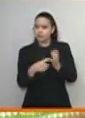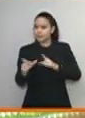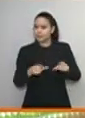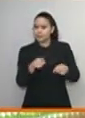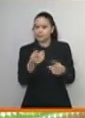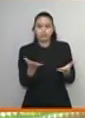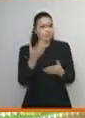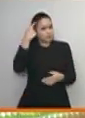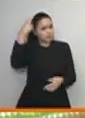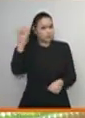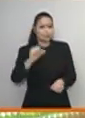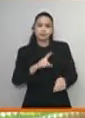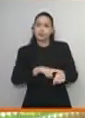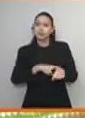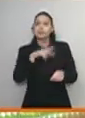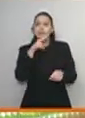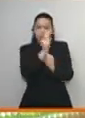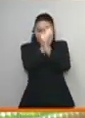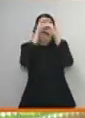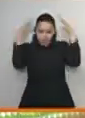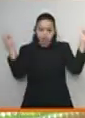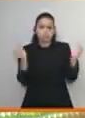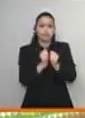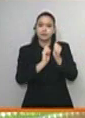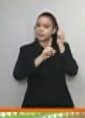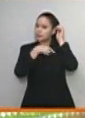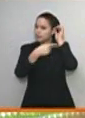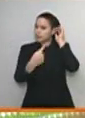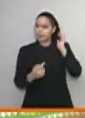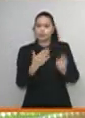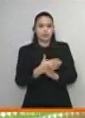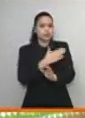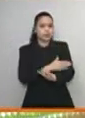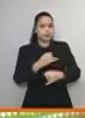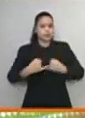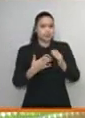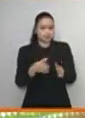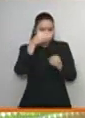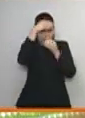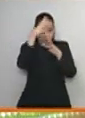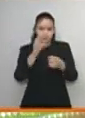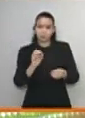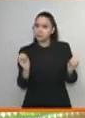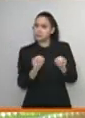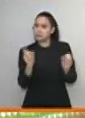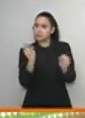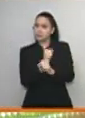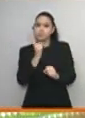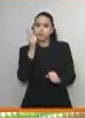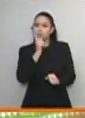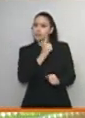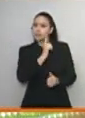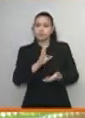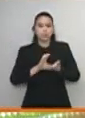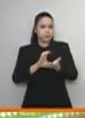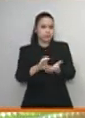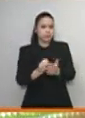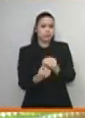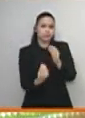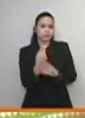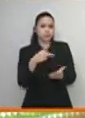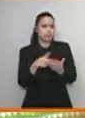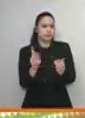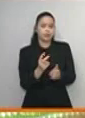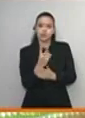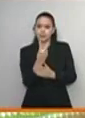qué soñaste hoy porque leeremos una realidad junto a la diaria. Pero antes, querido jugador, te informo que el nuevo ganador para nuestro Loto Super Premio, su nuevo monto está en